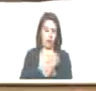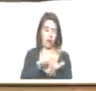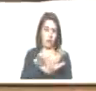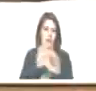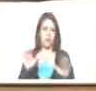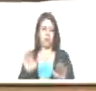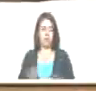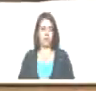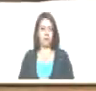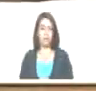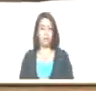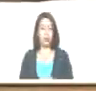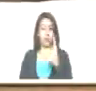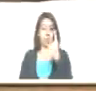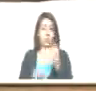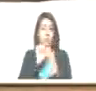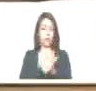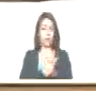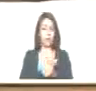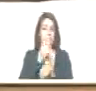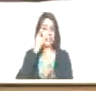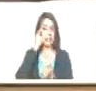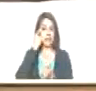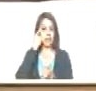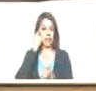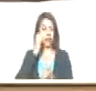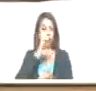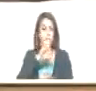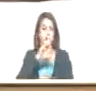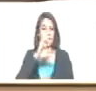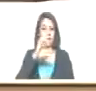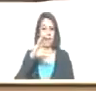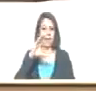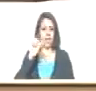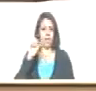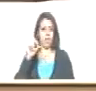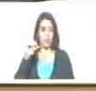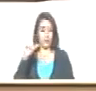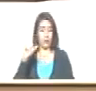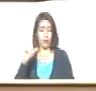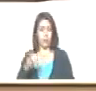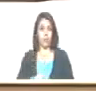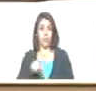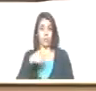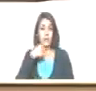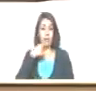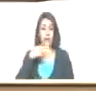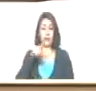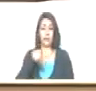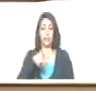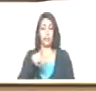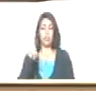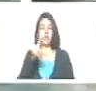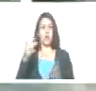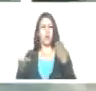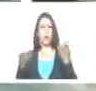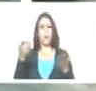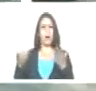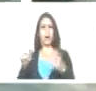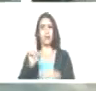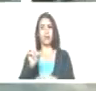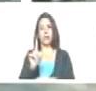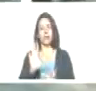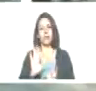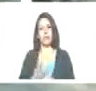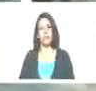Un preso, el chinito de Recadi. Por lo que usted decía de que no se compara. Si